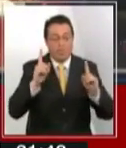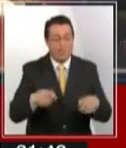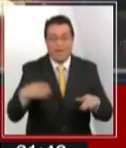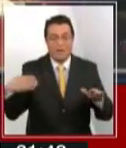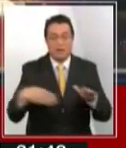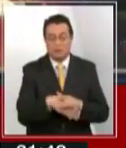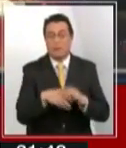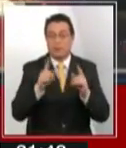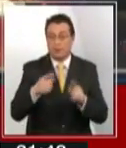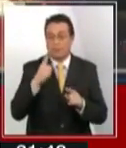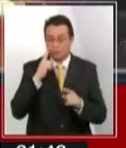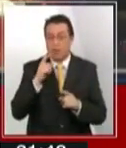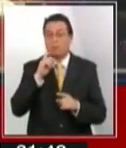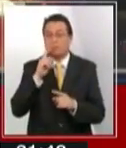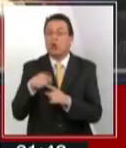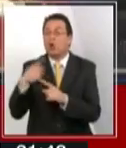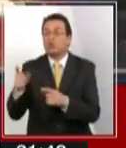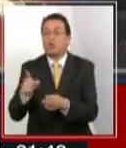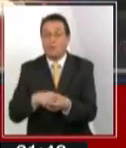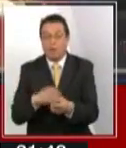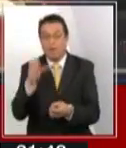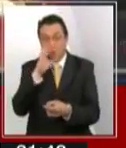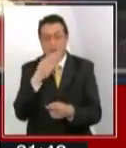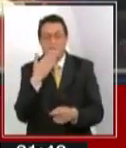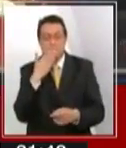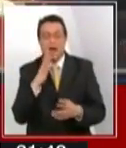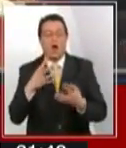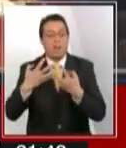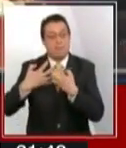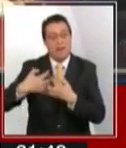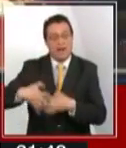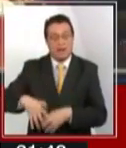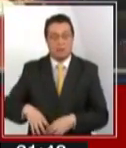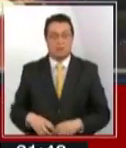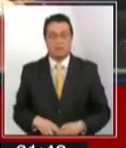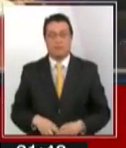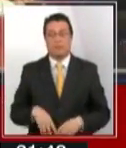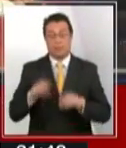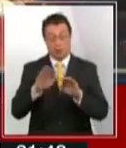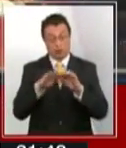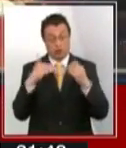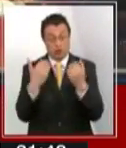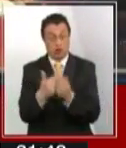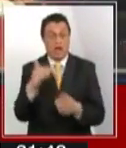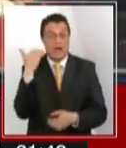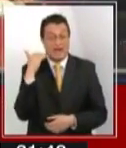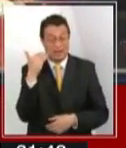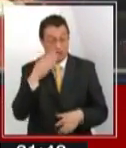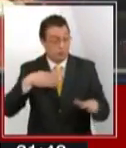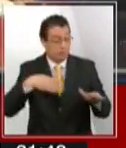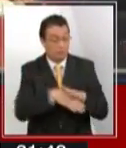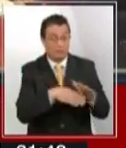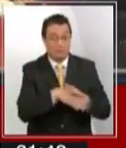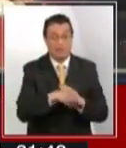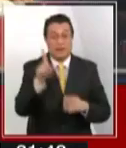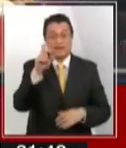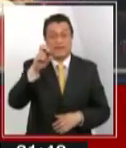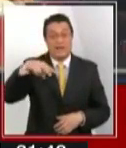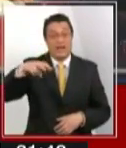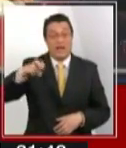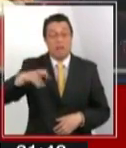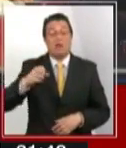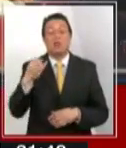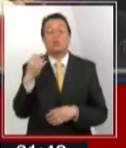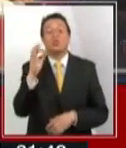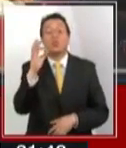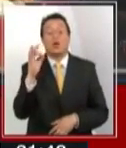escrutinio que se requiere. Para ponerlo en otros términos, señor Estrada, del total de niños que son internados en el Sename, ¿qué porcentaje de ellos